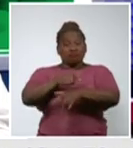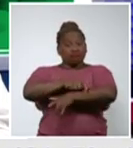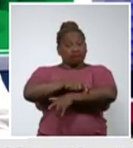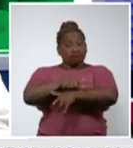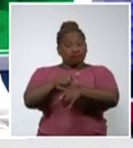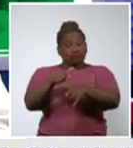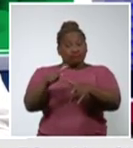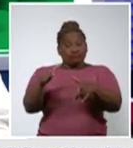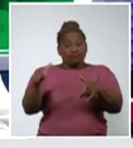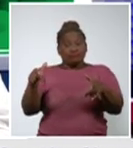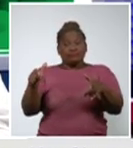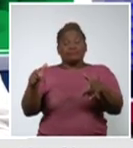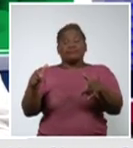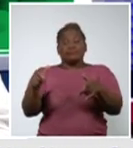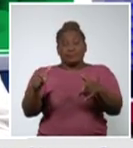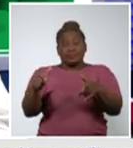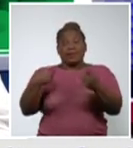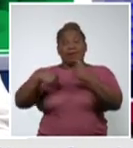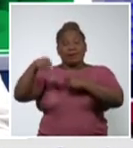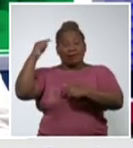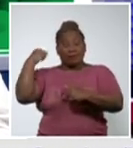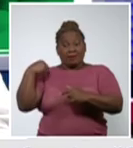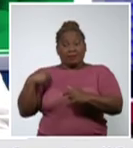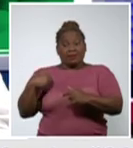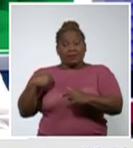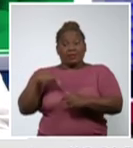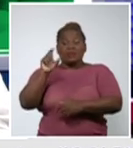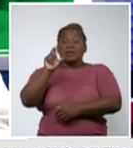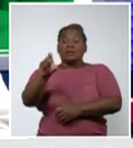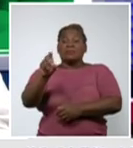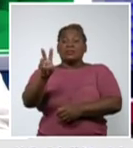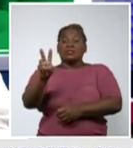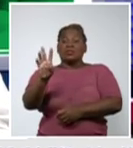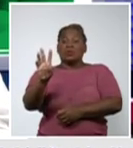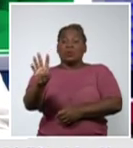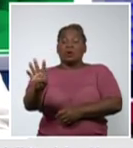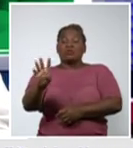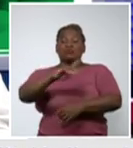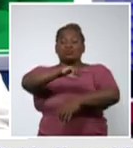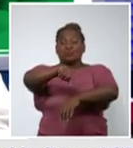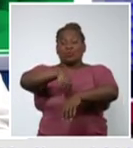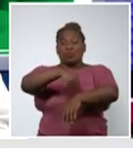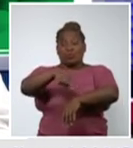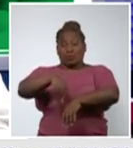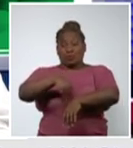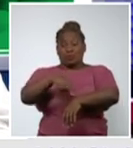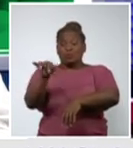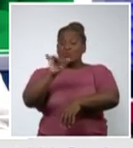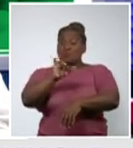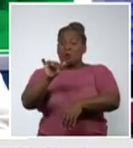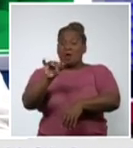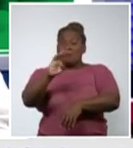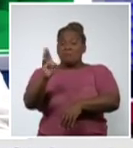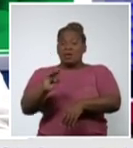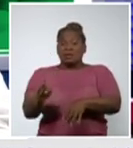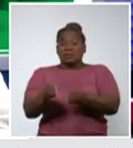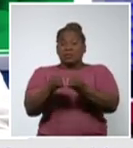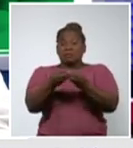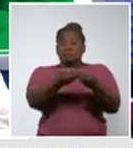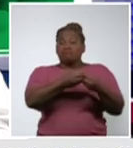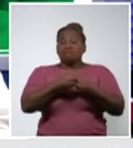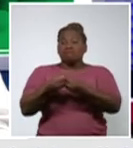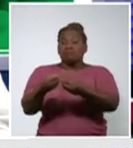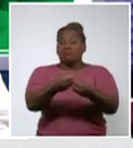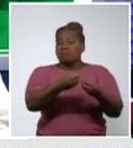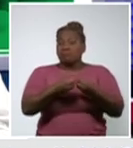en el día de ayer, las últimas 24 horas. Y una alta tasa de contagios que se